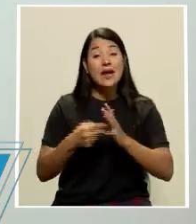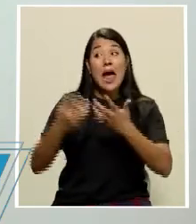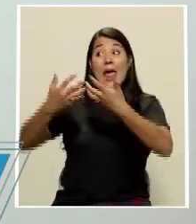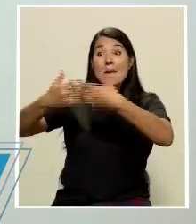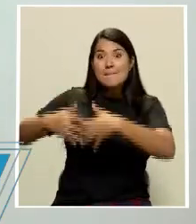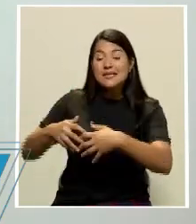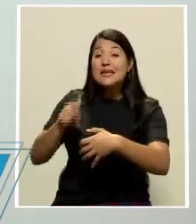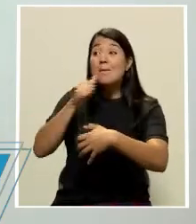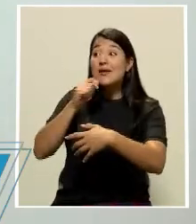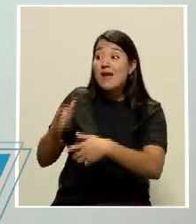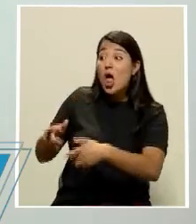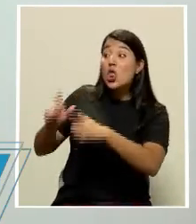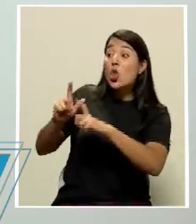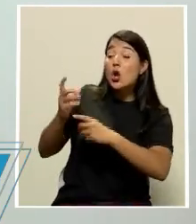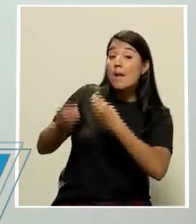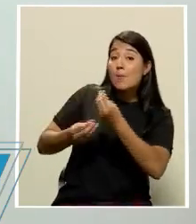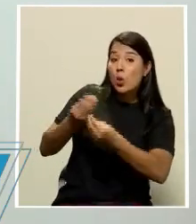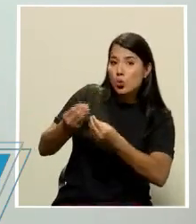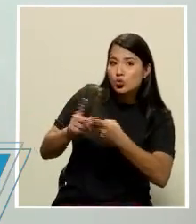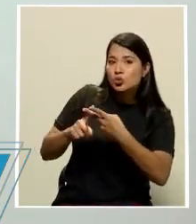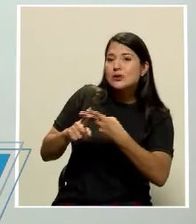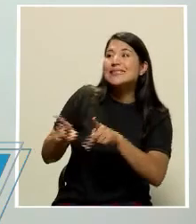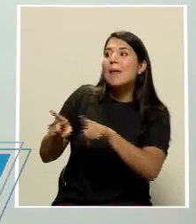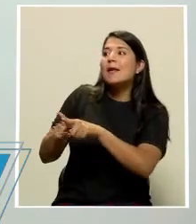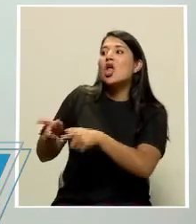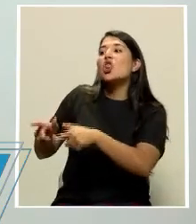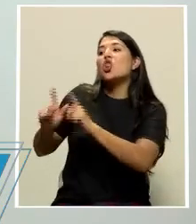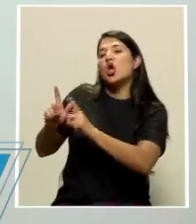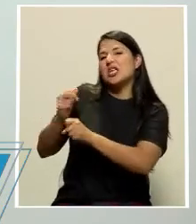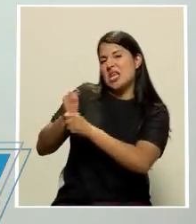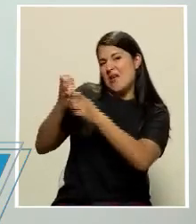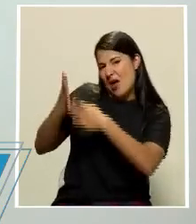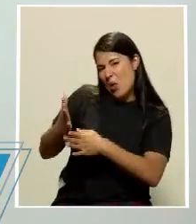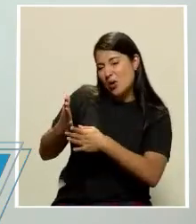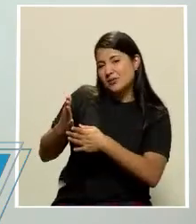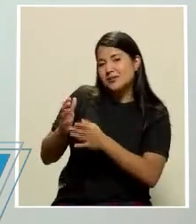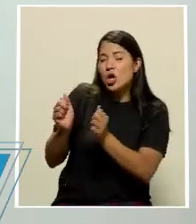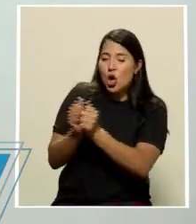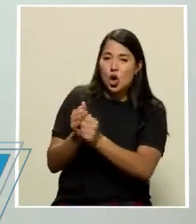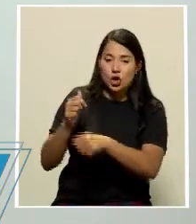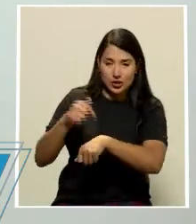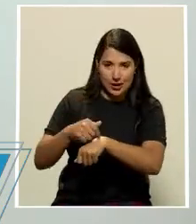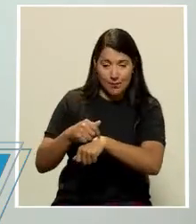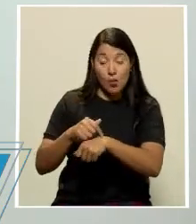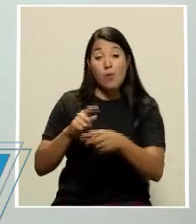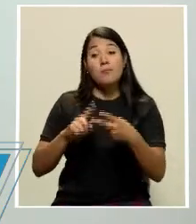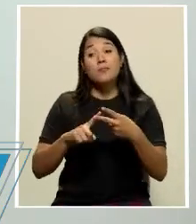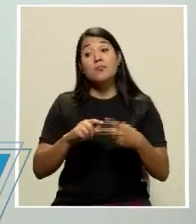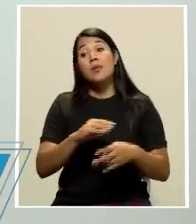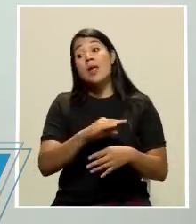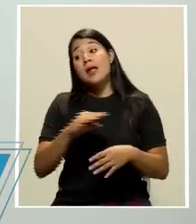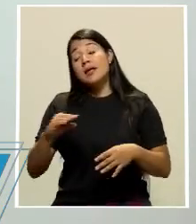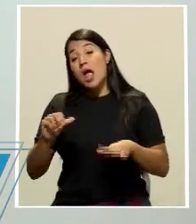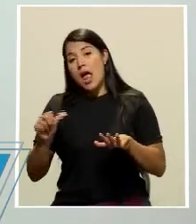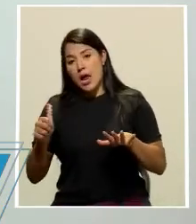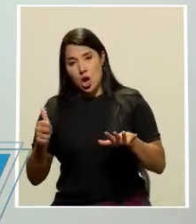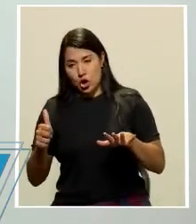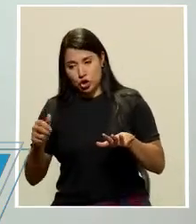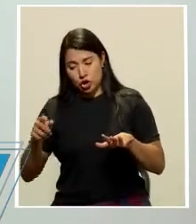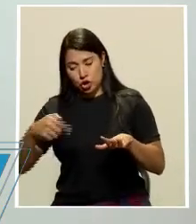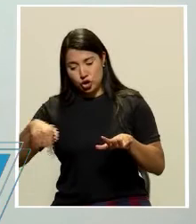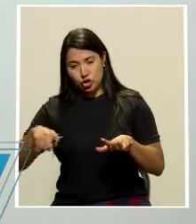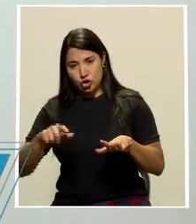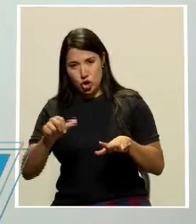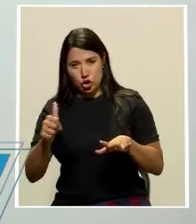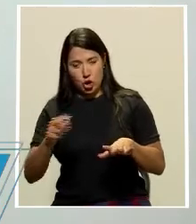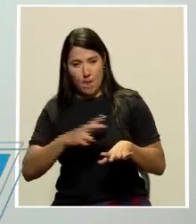productos, sino que también donan su tiempo. Y el otro restante de este porcentaje de voluntariado son de